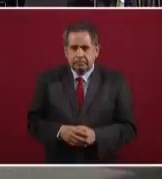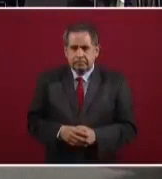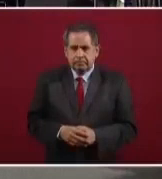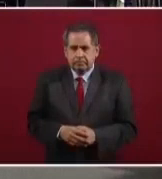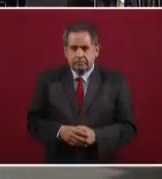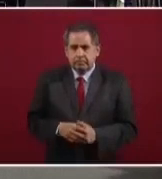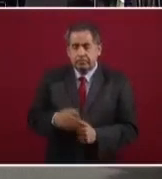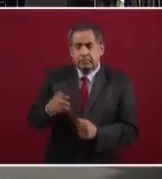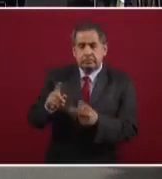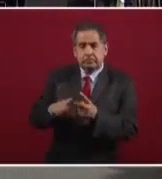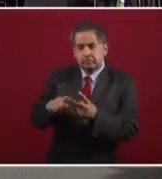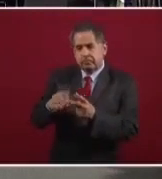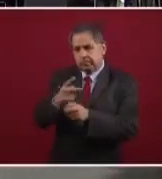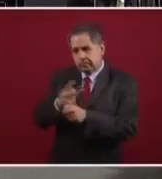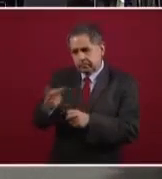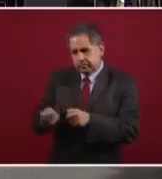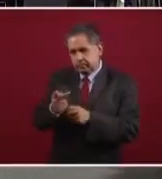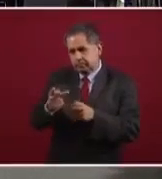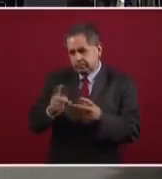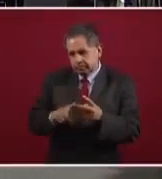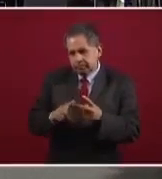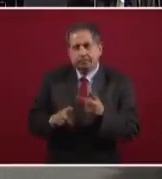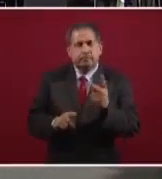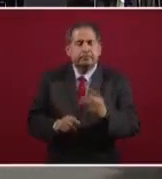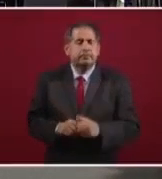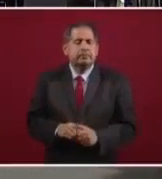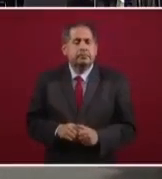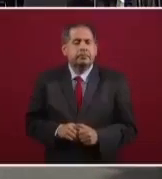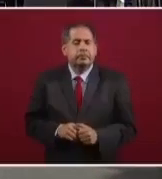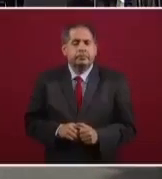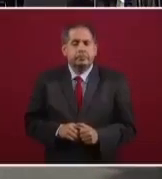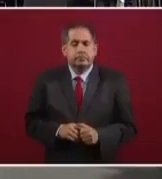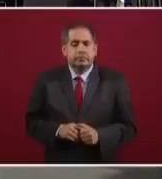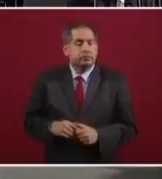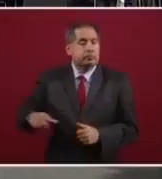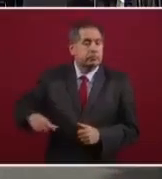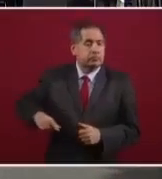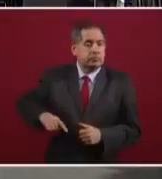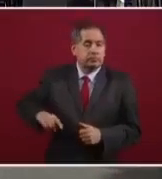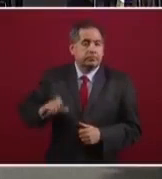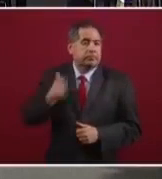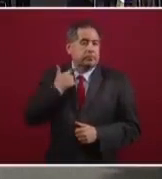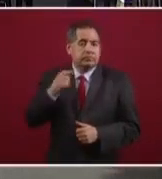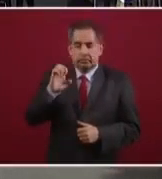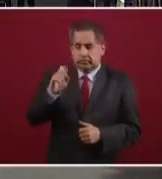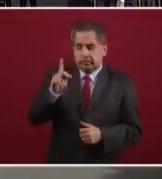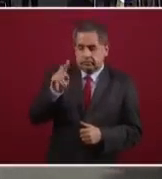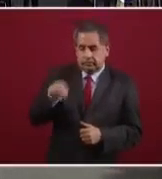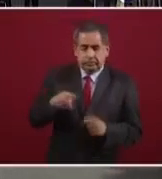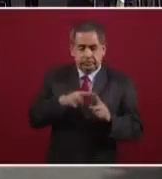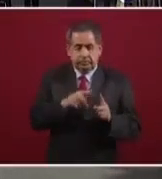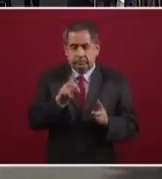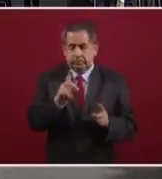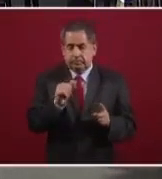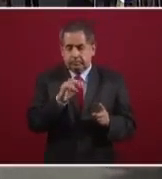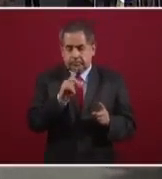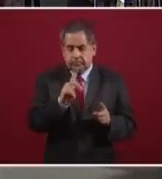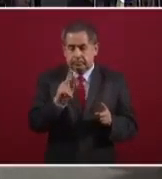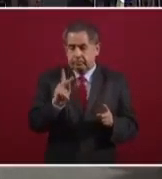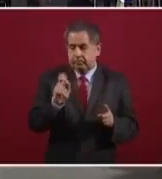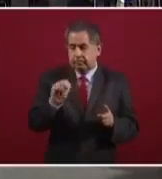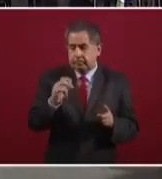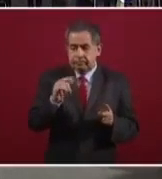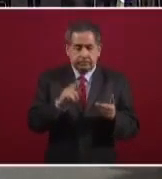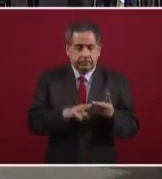La segunda pregunta, presidente, si me lo permite. En el gobierno de Enrique Peña Nieto, David Penchina y